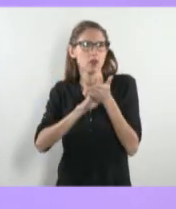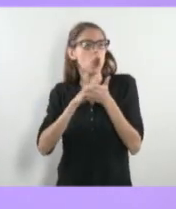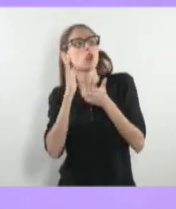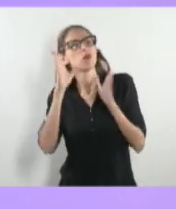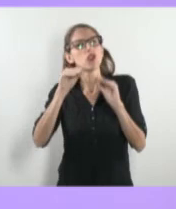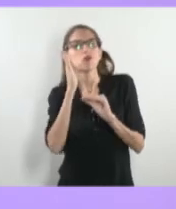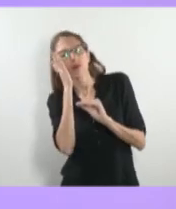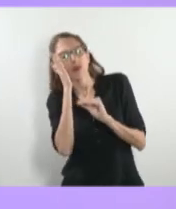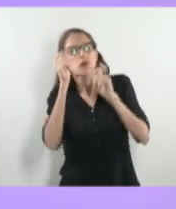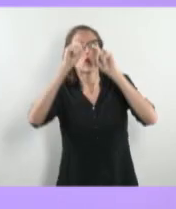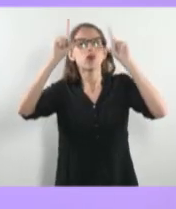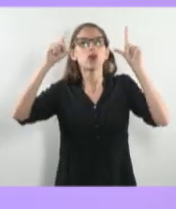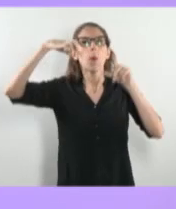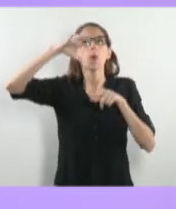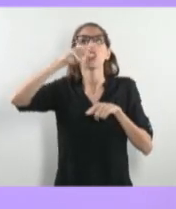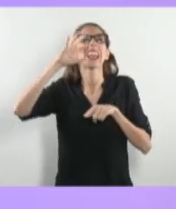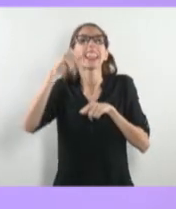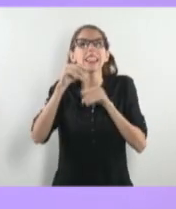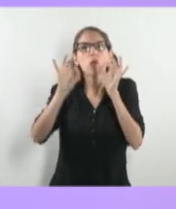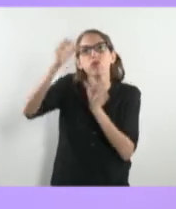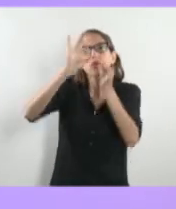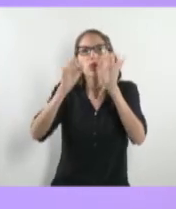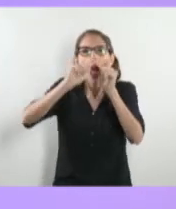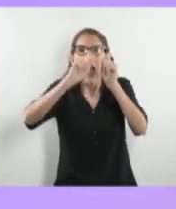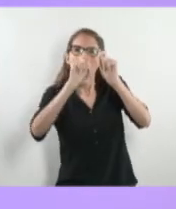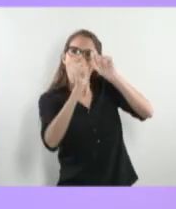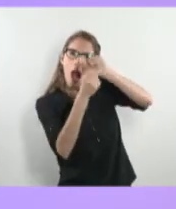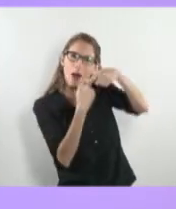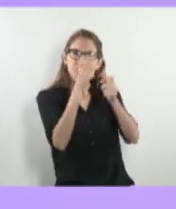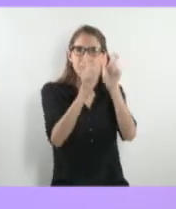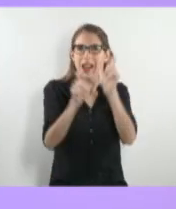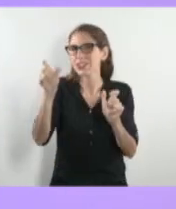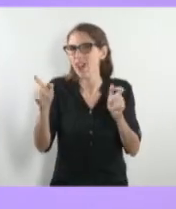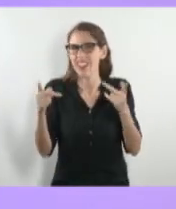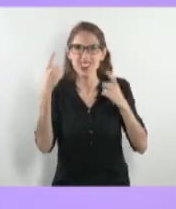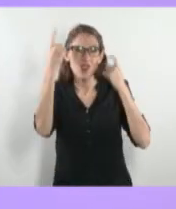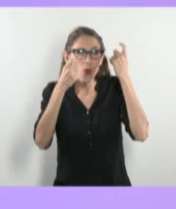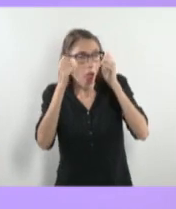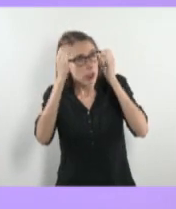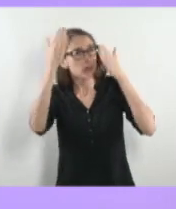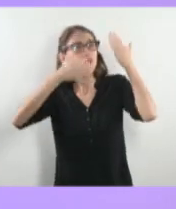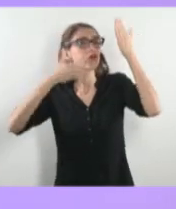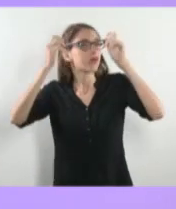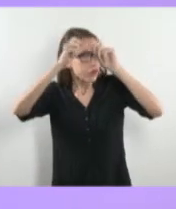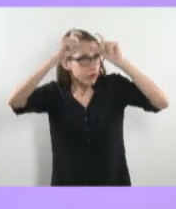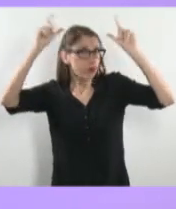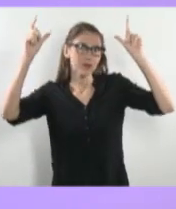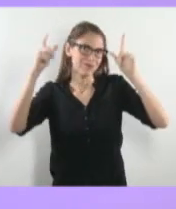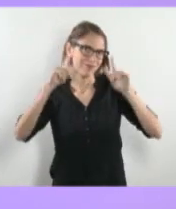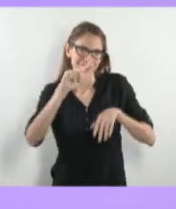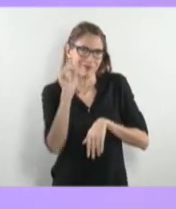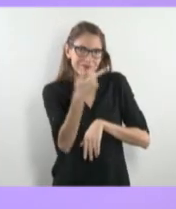en nombrecillos, ¿no? Que están ahí. Bueno, nada. Los sueños son increíbles. Y esto da pie